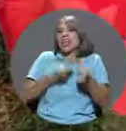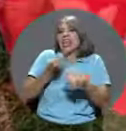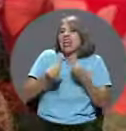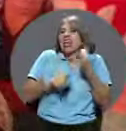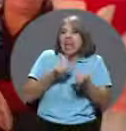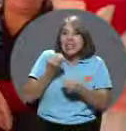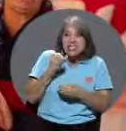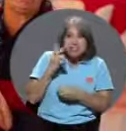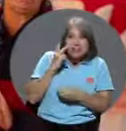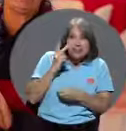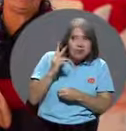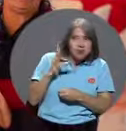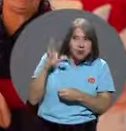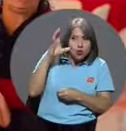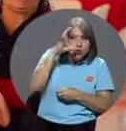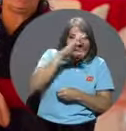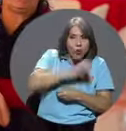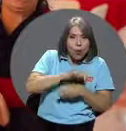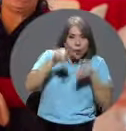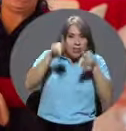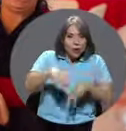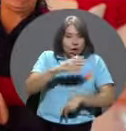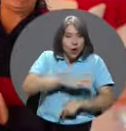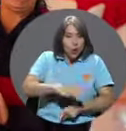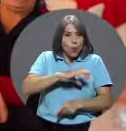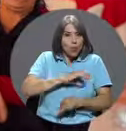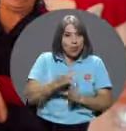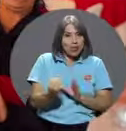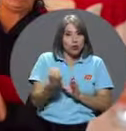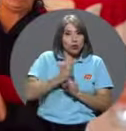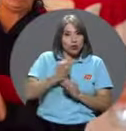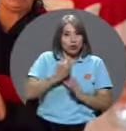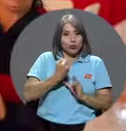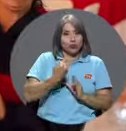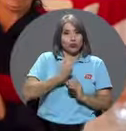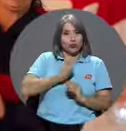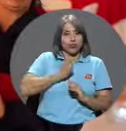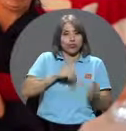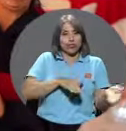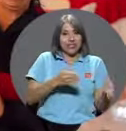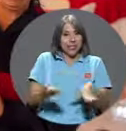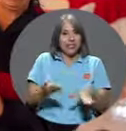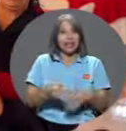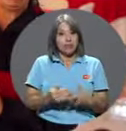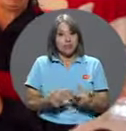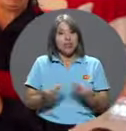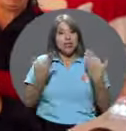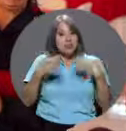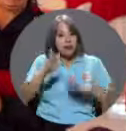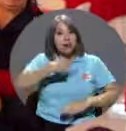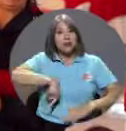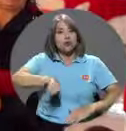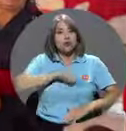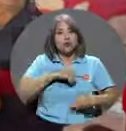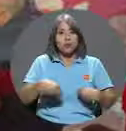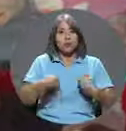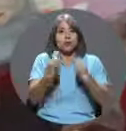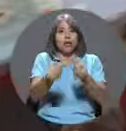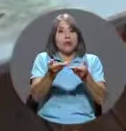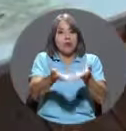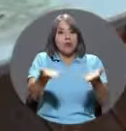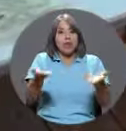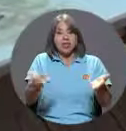eventual comportamiento suicida o consumo del suicidio. A la comunidad universitaria le hemos dado la herramienta de